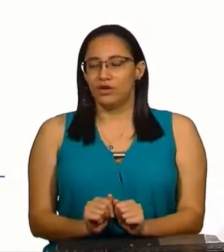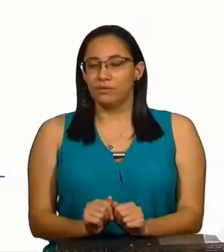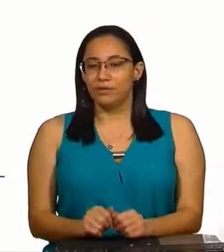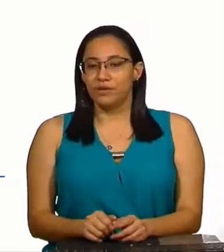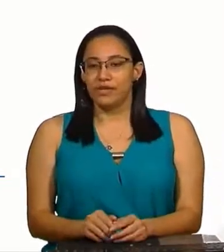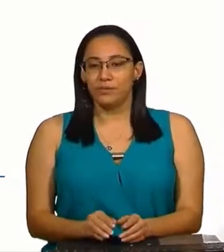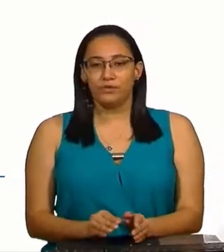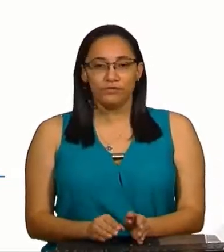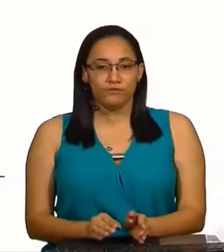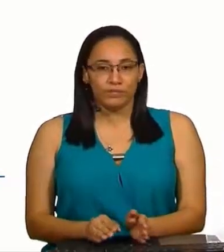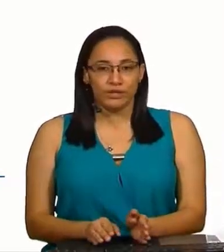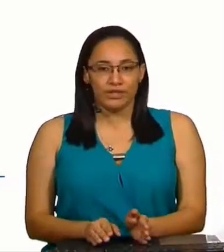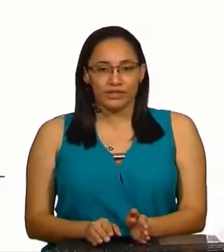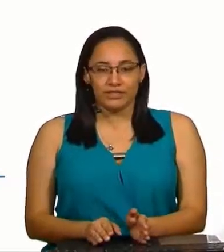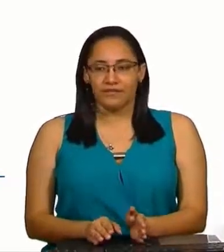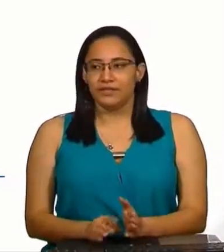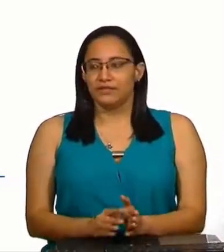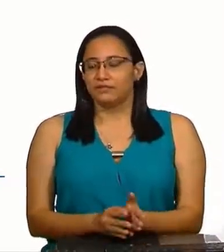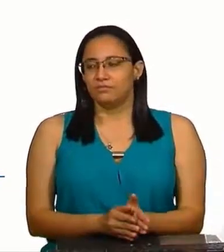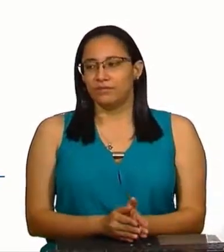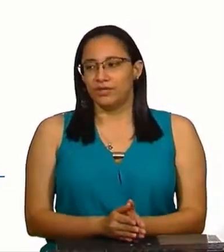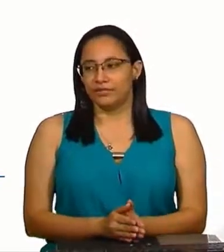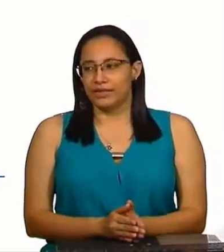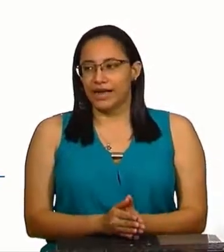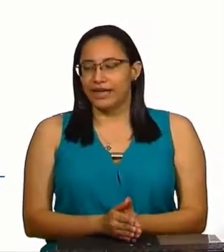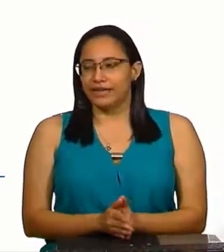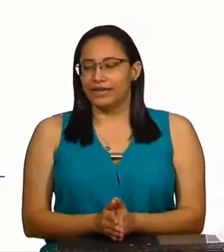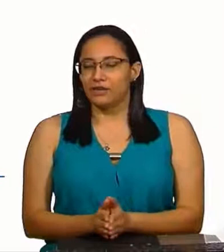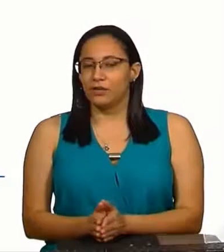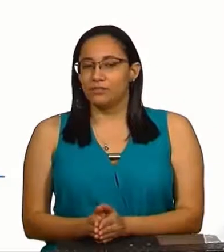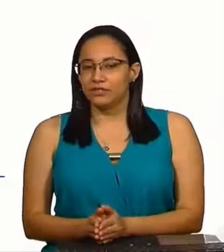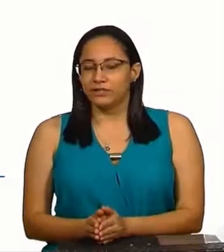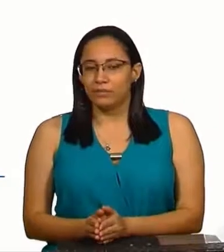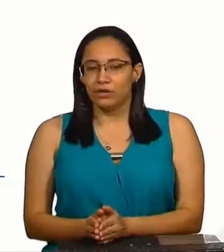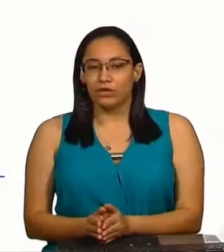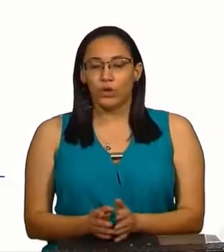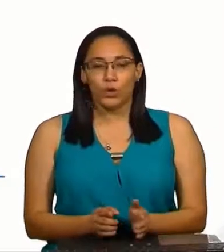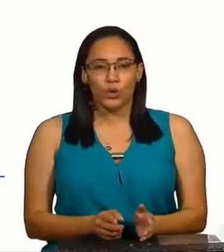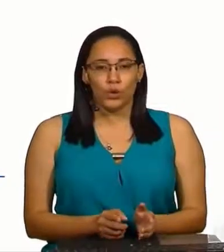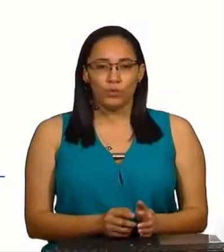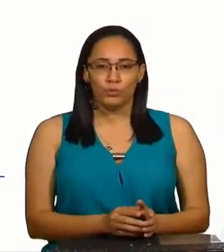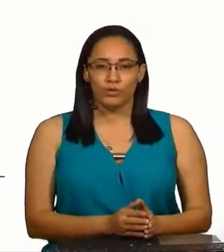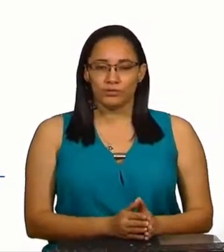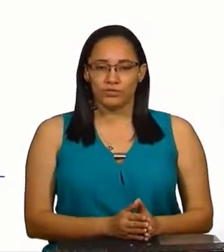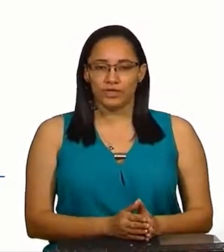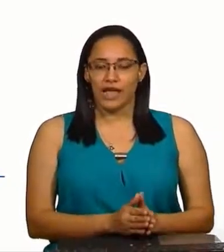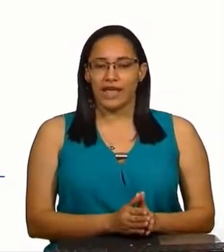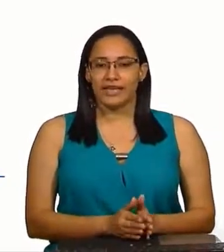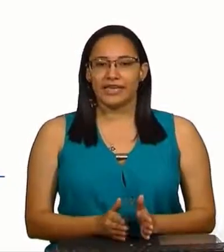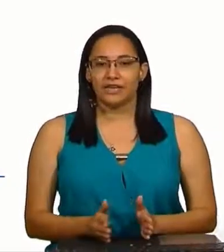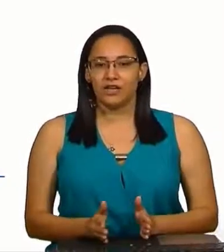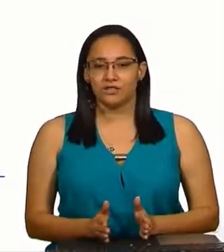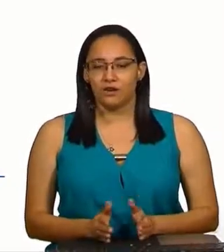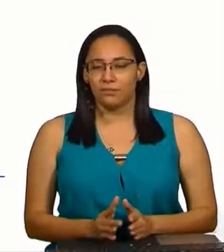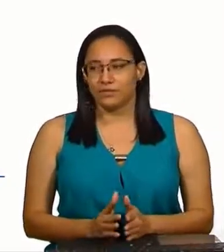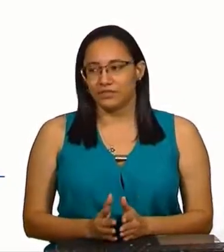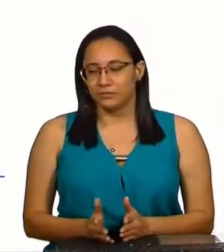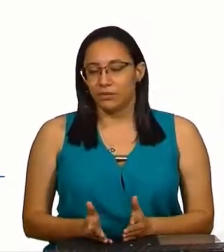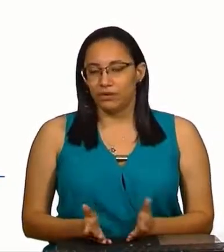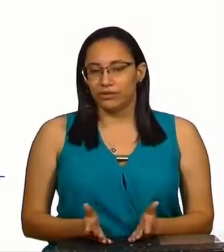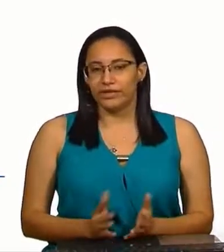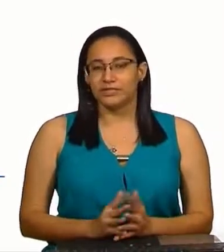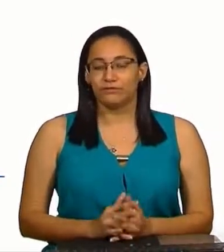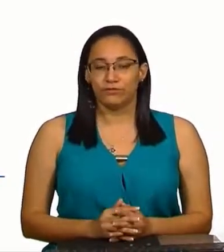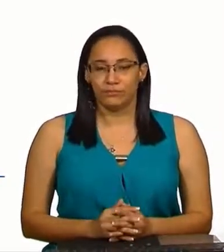Entonces tenemos el primer ejemplo en forma negativa. Puede ser I can't open this bottle o podríamos tener I cannot open